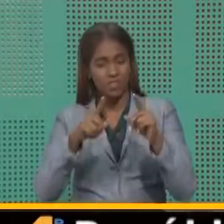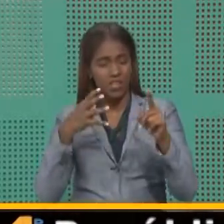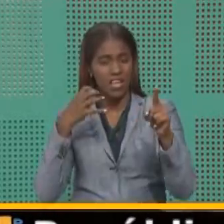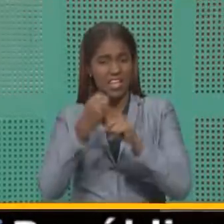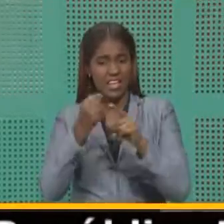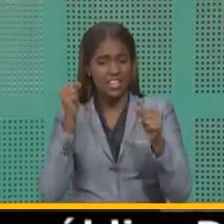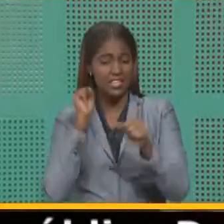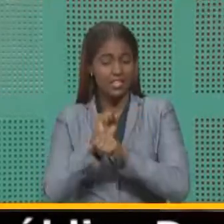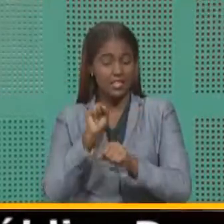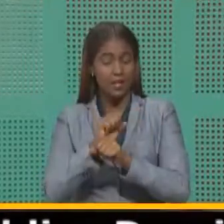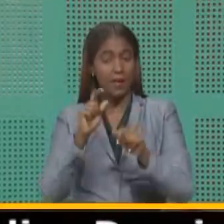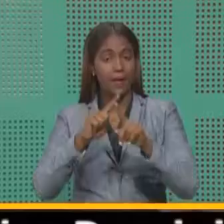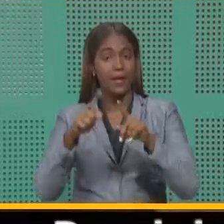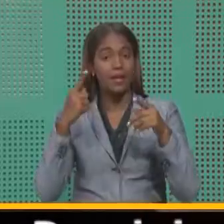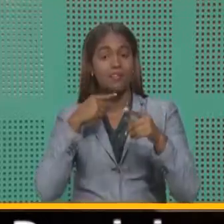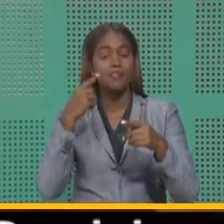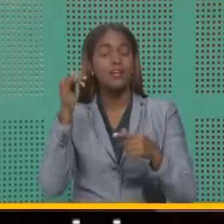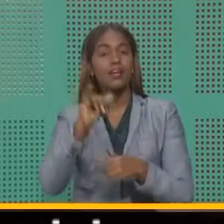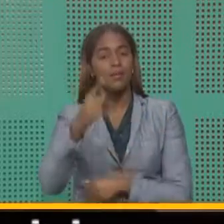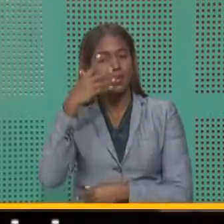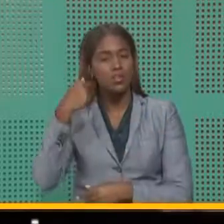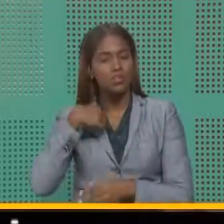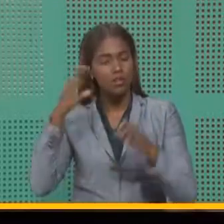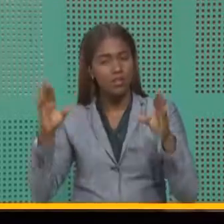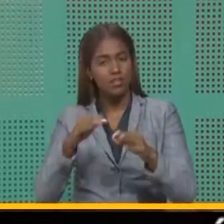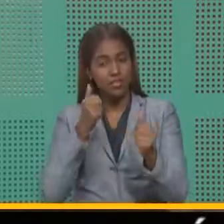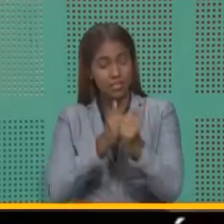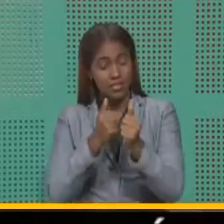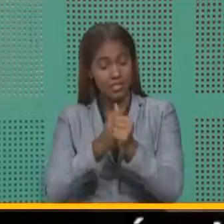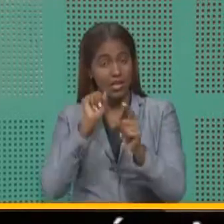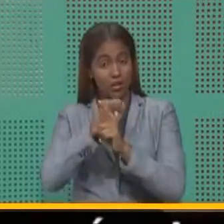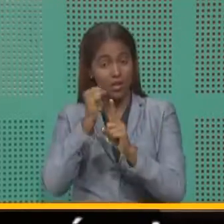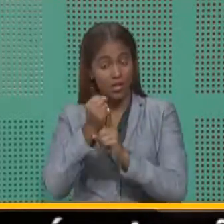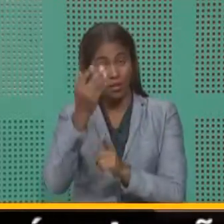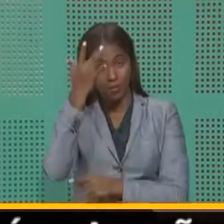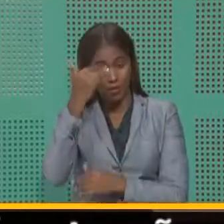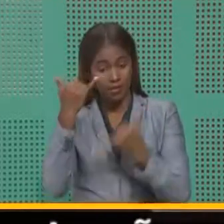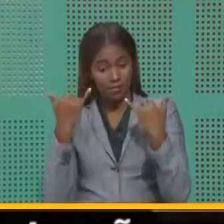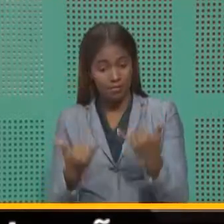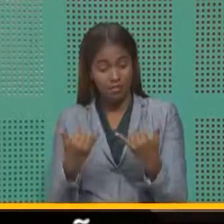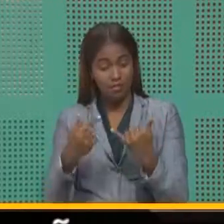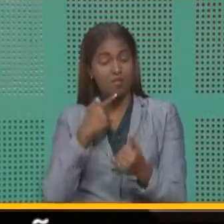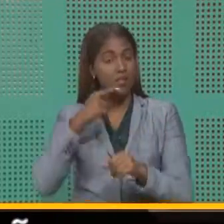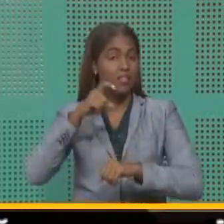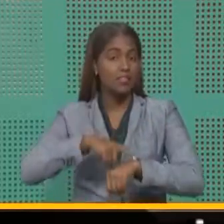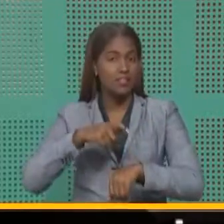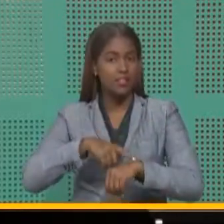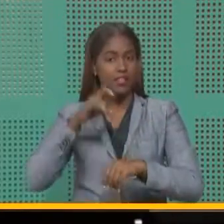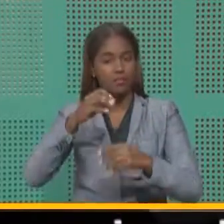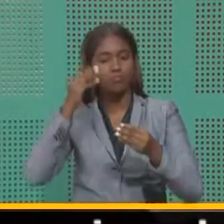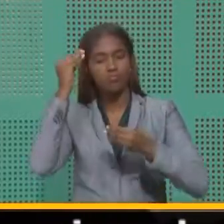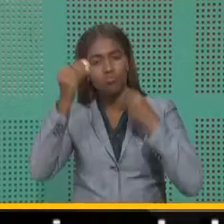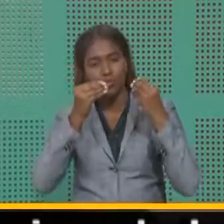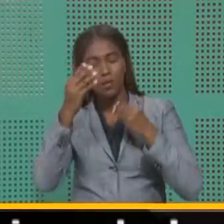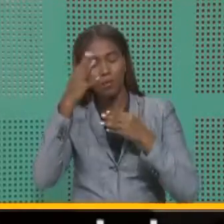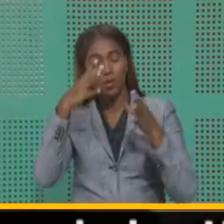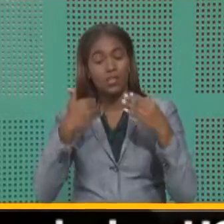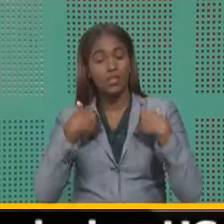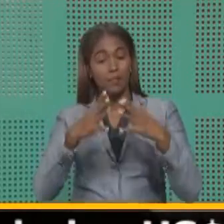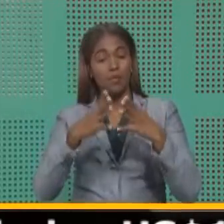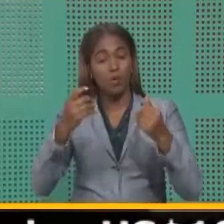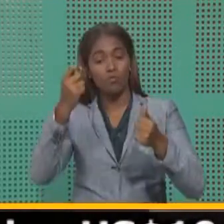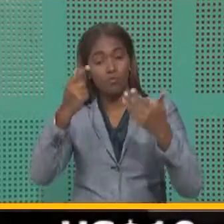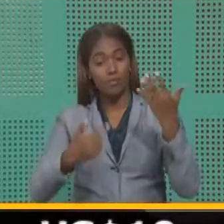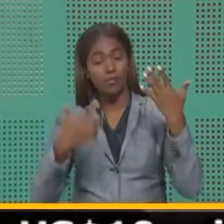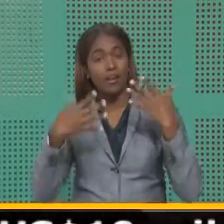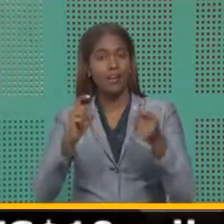pero justamente porque estamos en esa situación es que hay que ahora es el momento de reflexionar porque hay muchas cosas que han